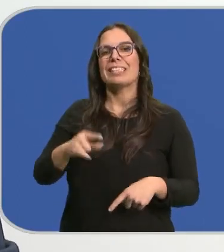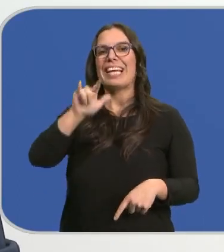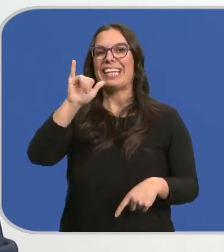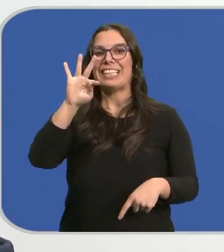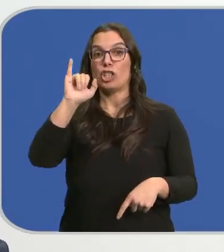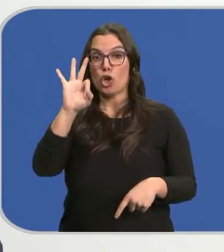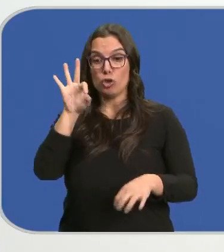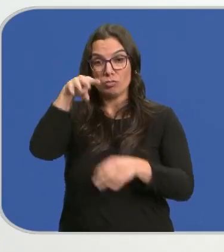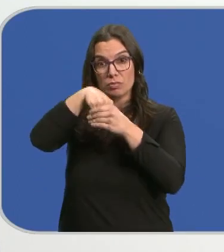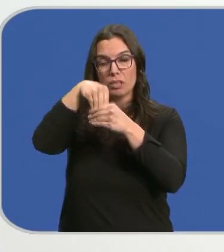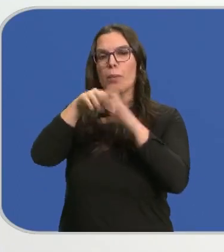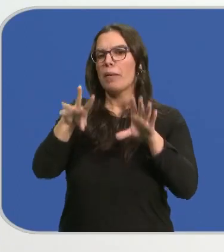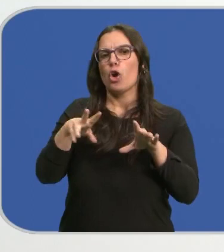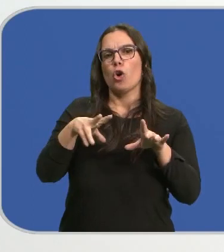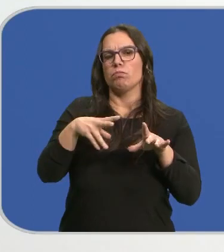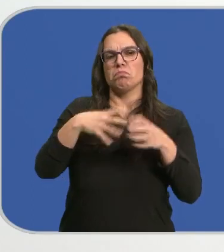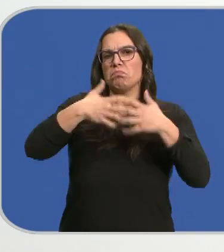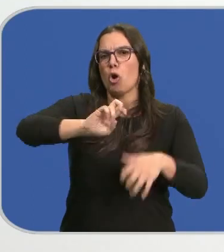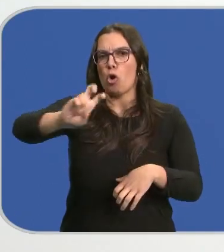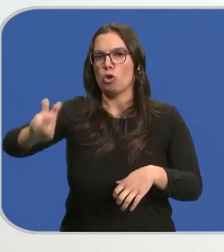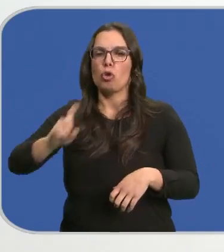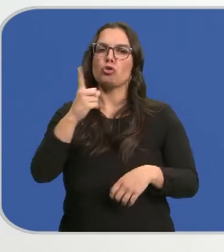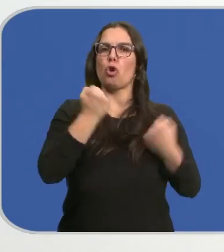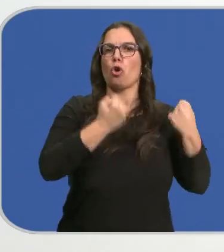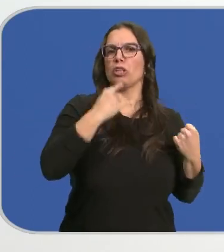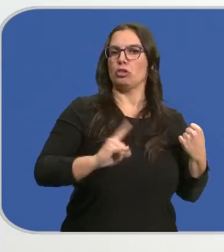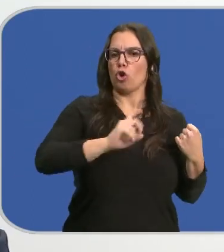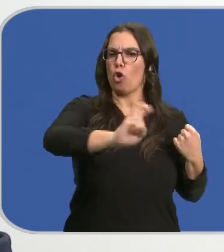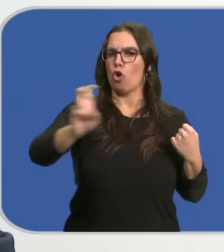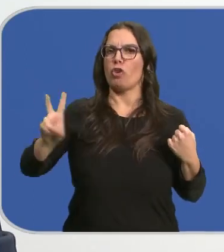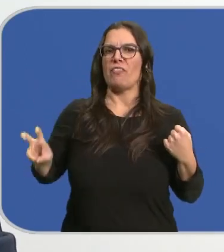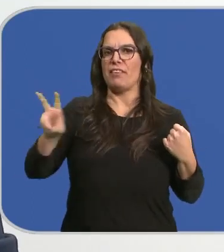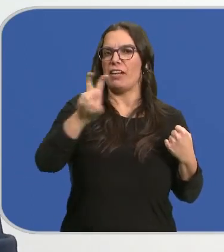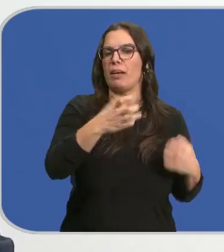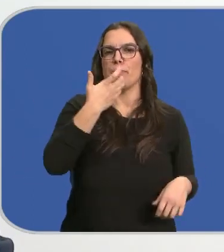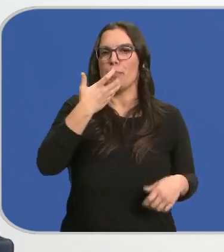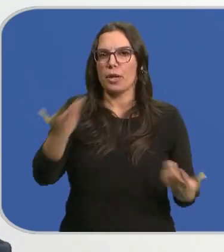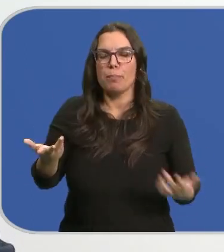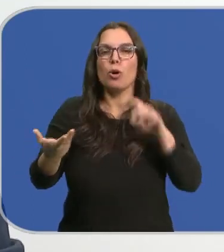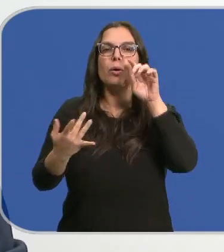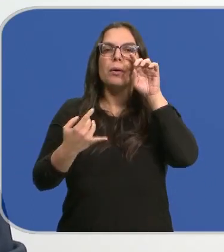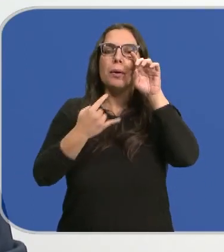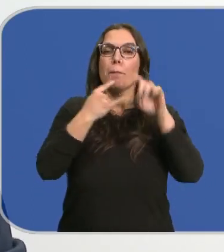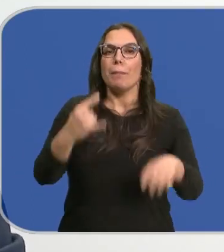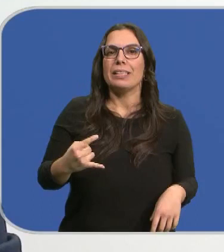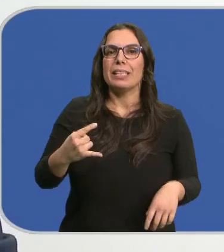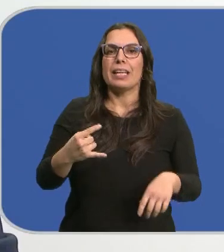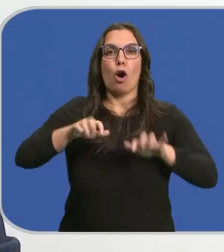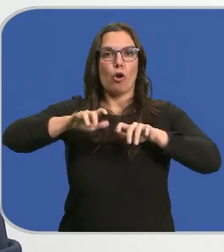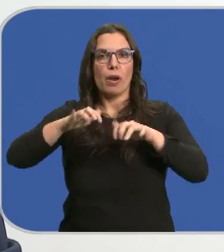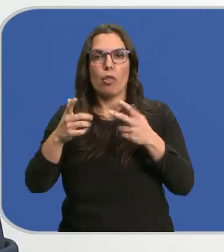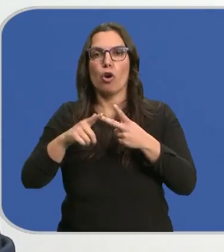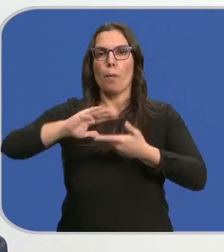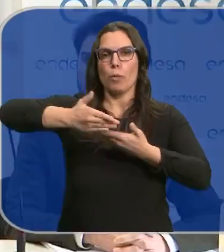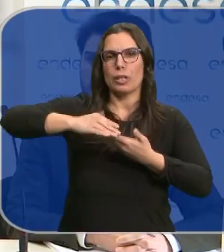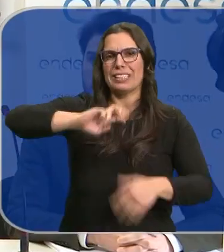litio que vengan de otro tipo de dispositivos, no solo de vehículos eléctricos, como puedan ser baterías de ordenadores,